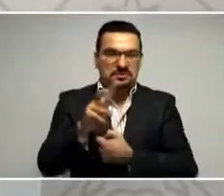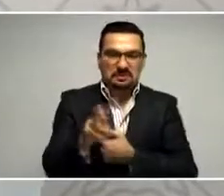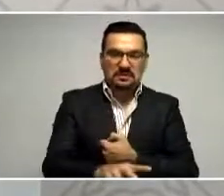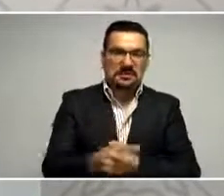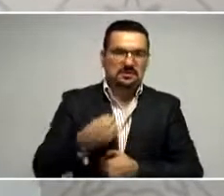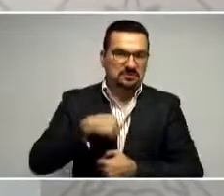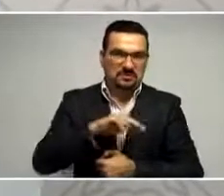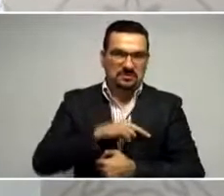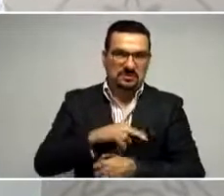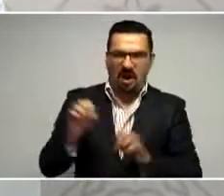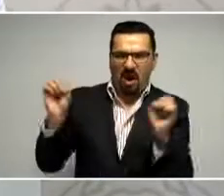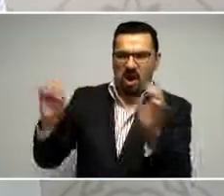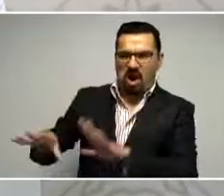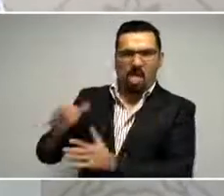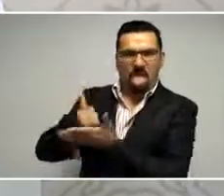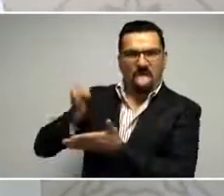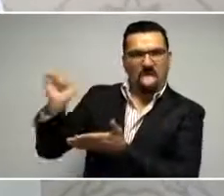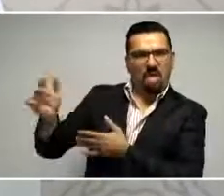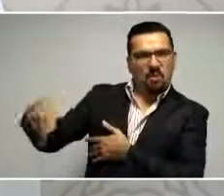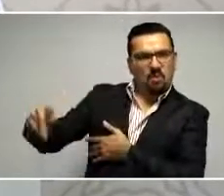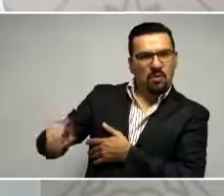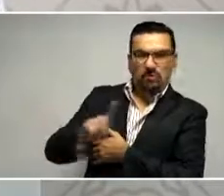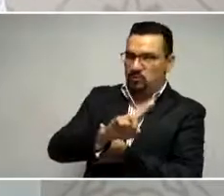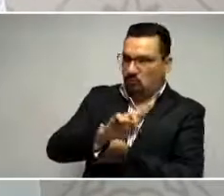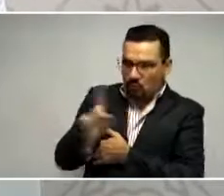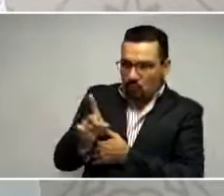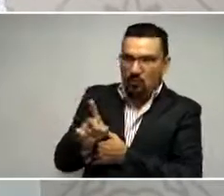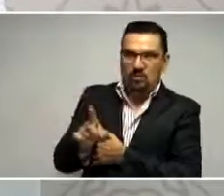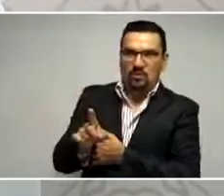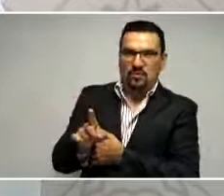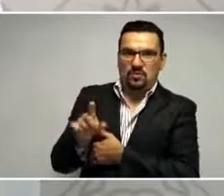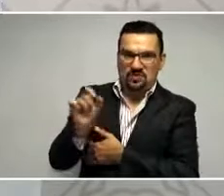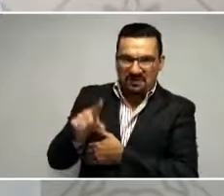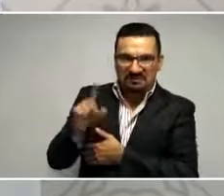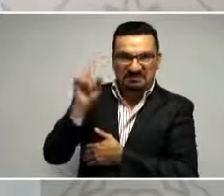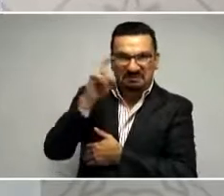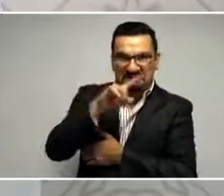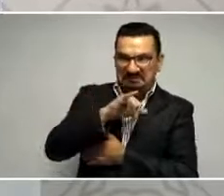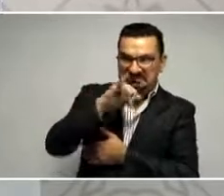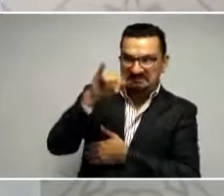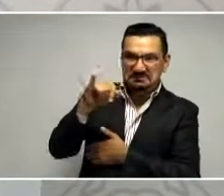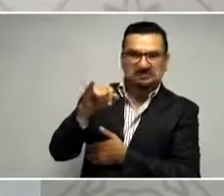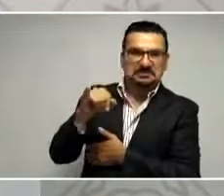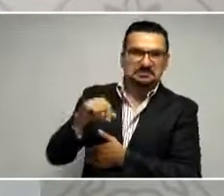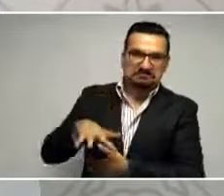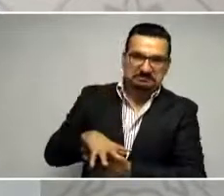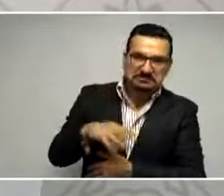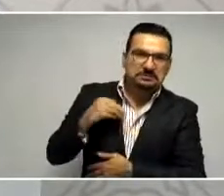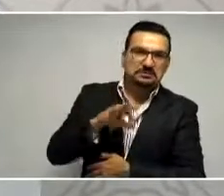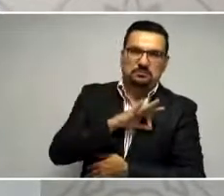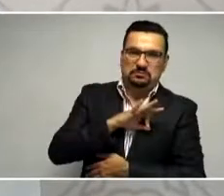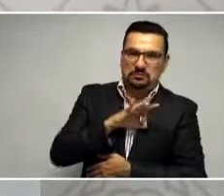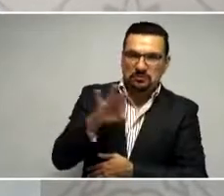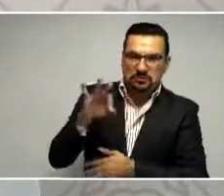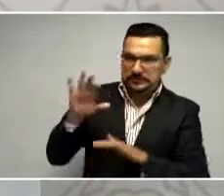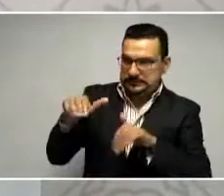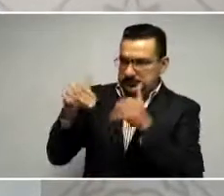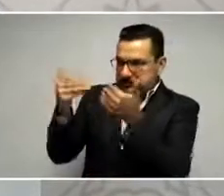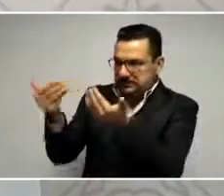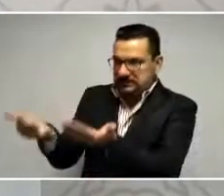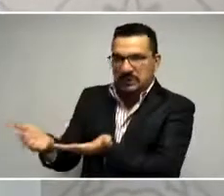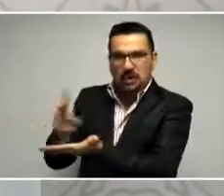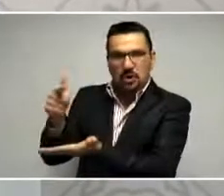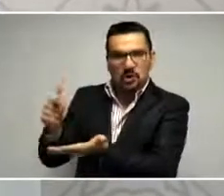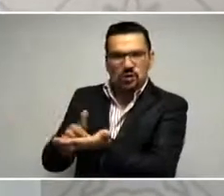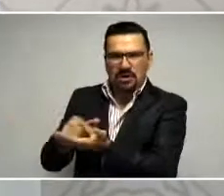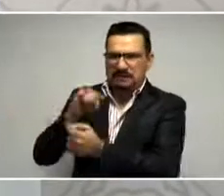hemos abandonado a estas comunidades y a pesar de las dificultades, hemos podido llegar hasta